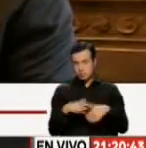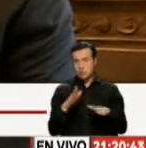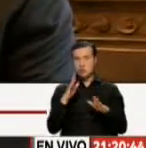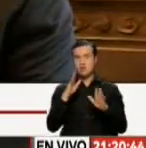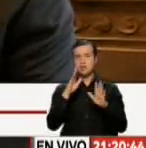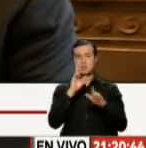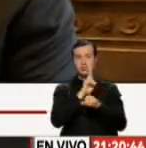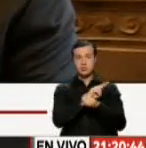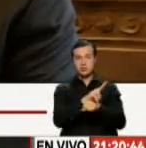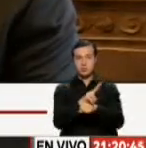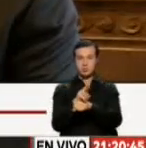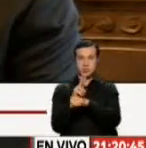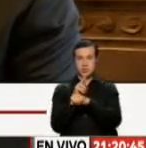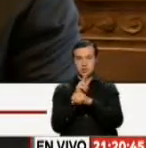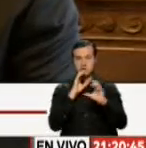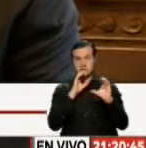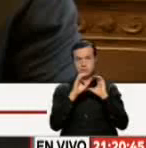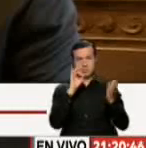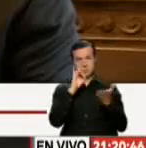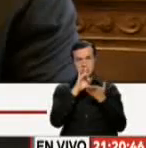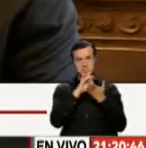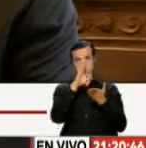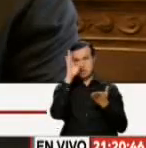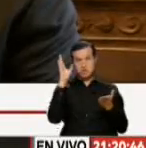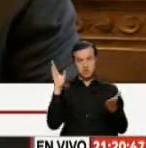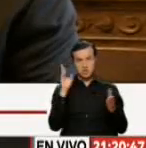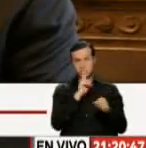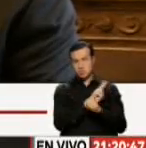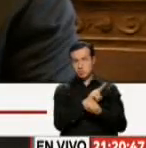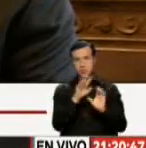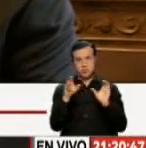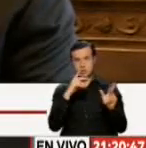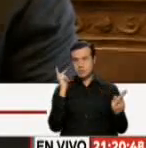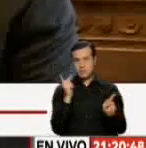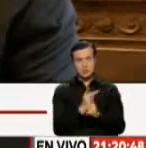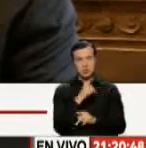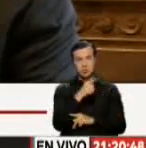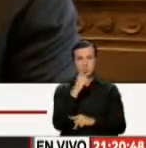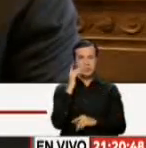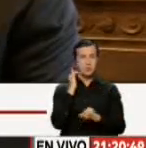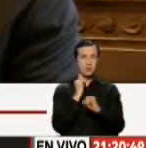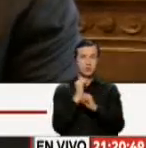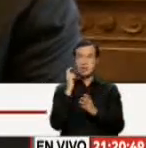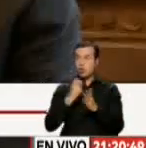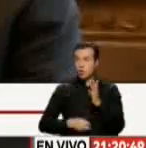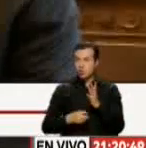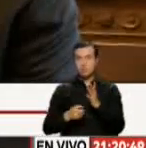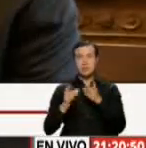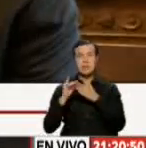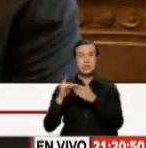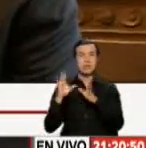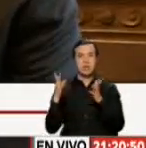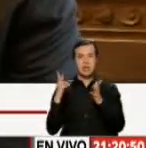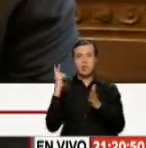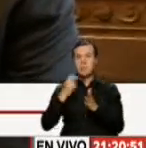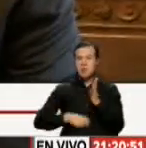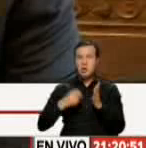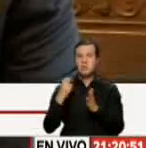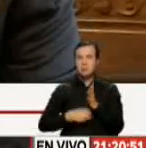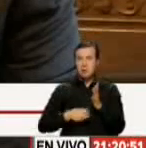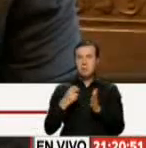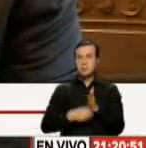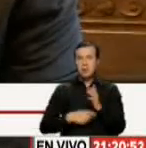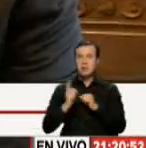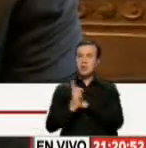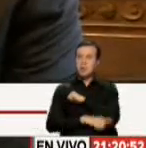la superintendencia de comunicación, que era un ente prácticamente más sancionador que orientador, y hemos trabajado mucho sobre el tema